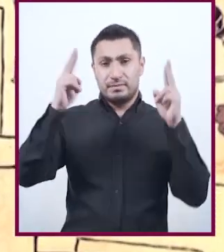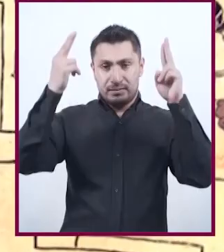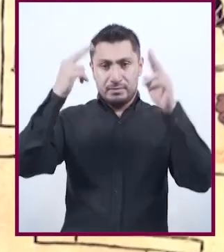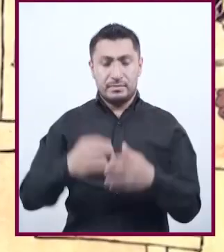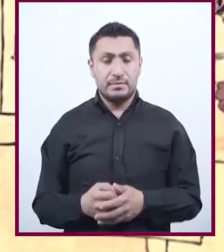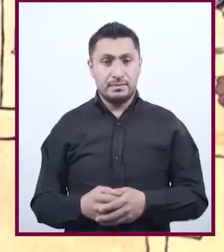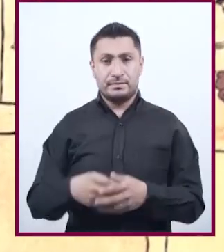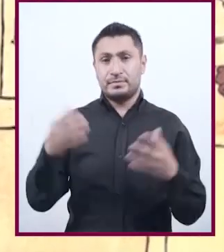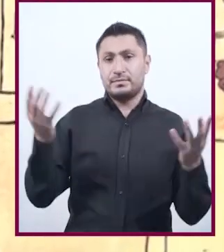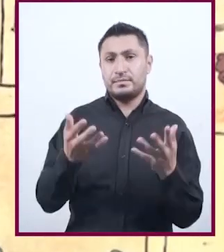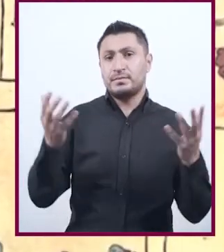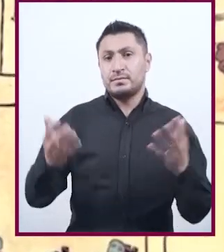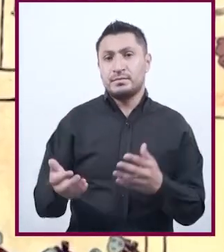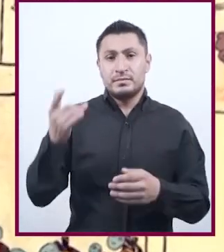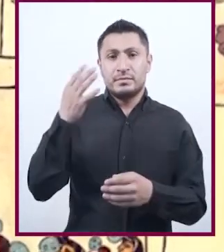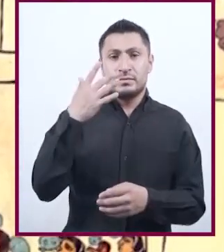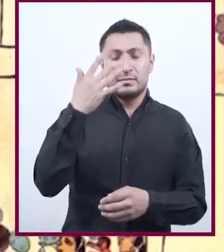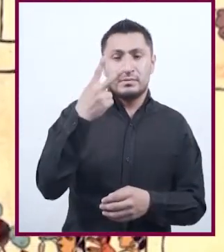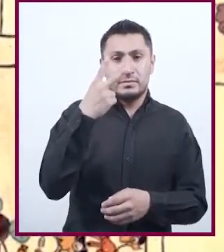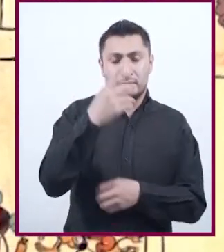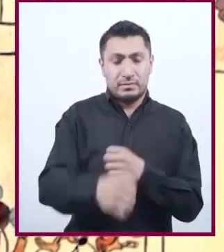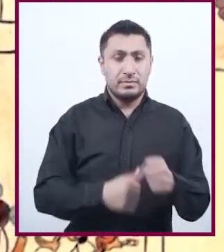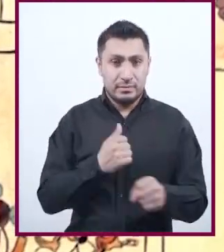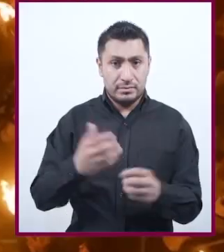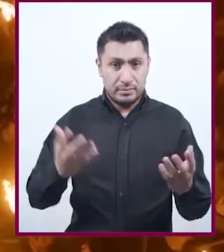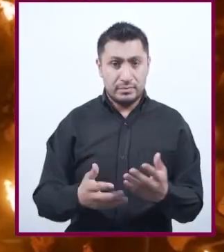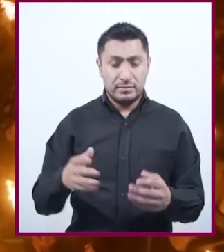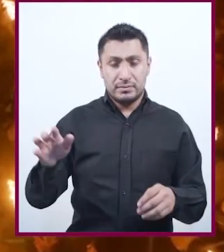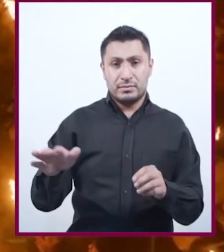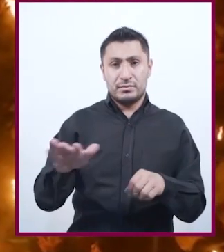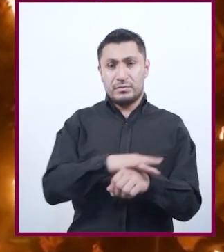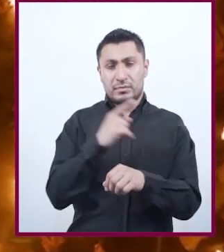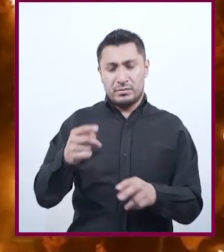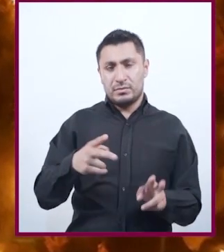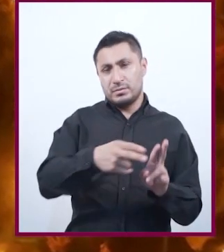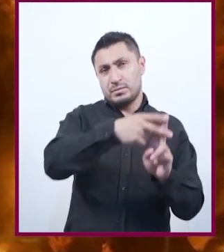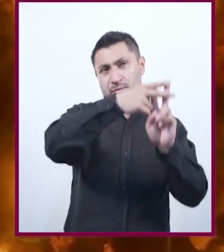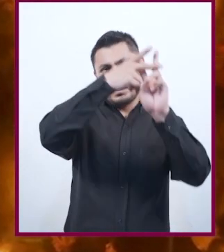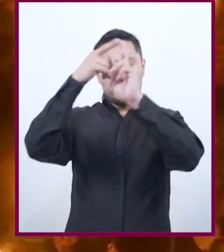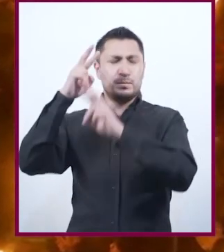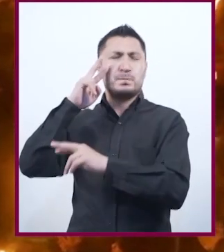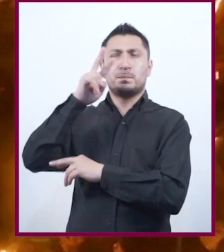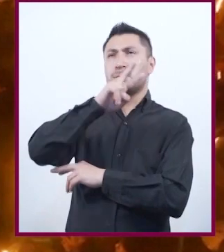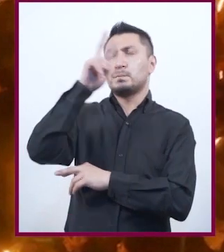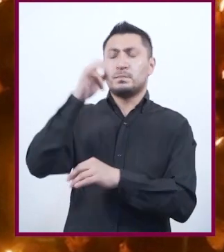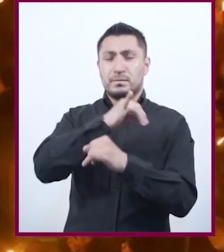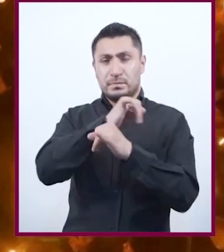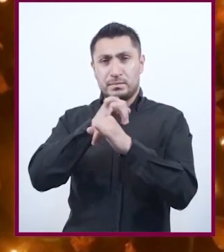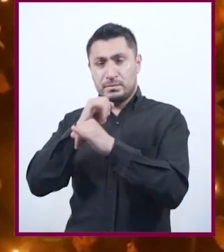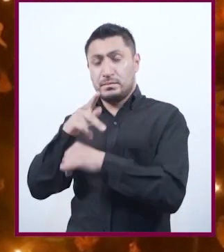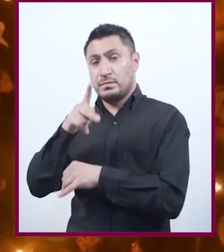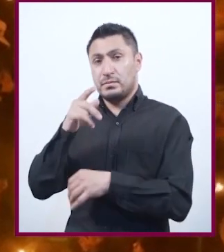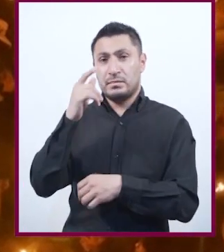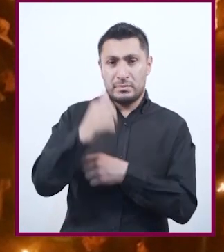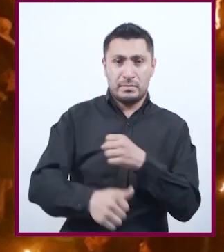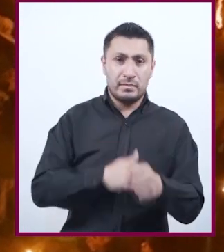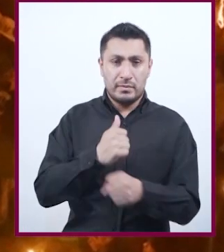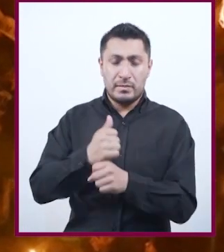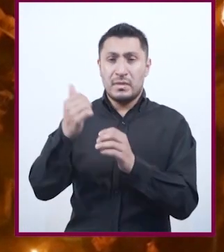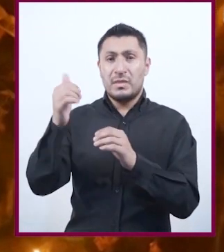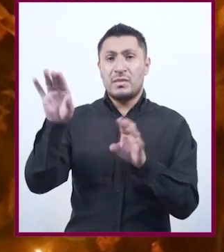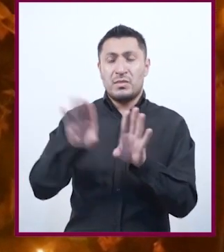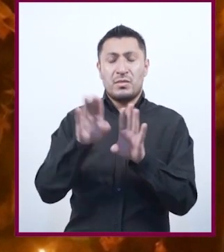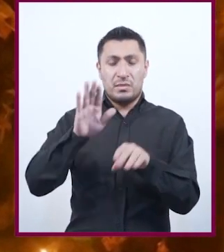del universo. Lo hacían cada 52 años por razones astronómicas, pero también cada año con un poco menos